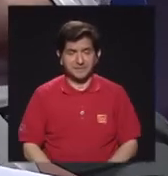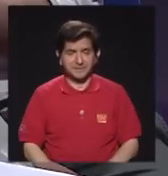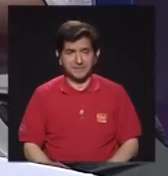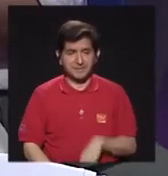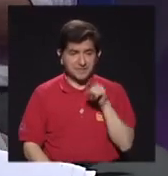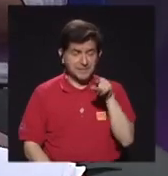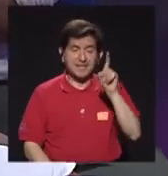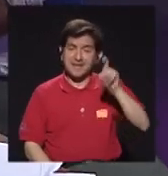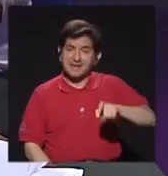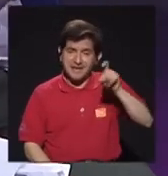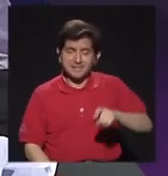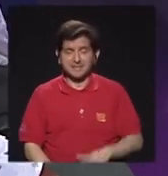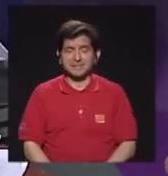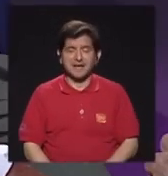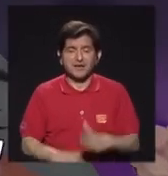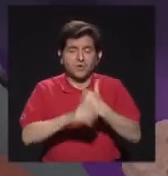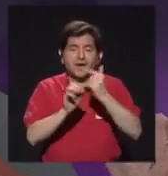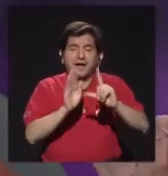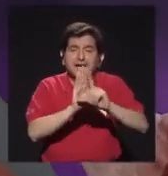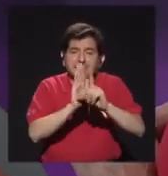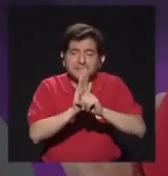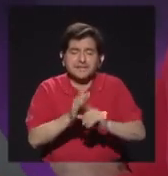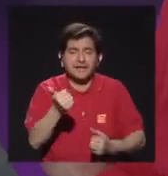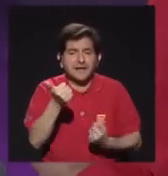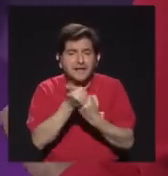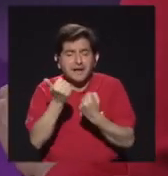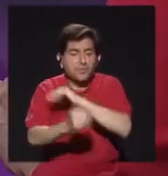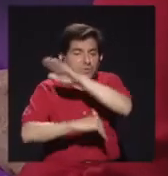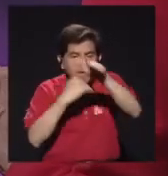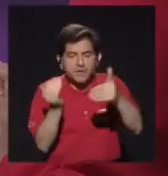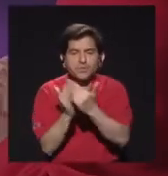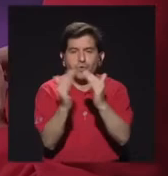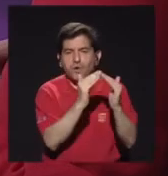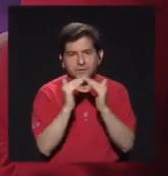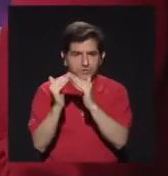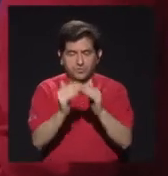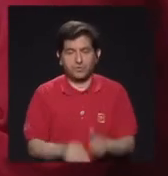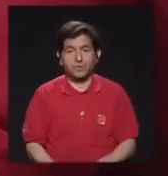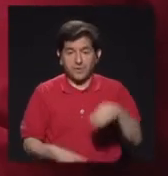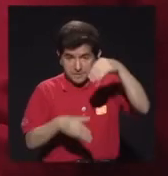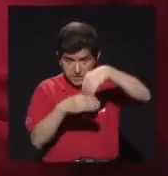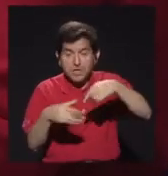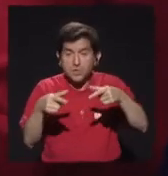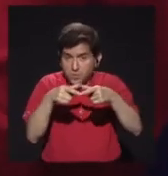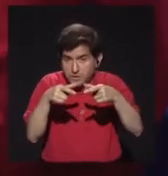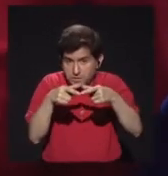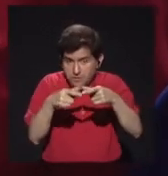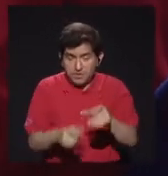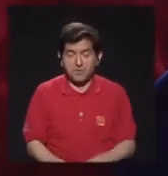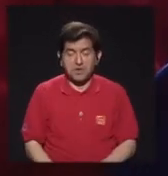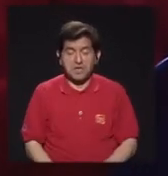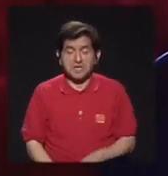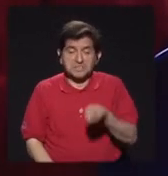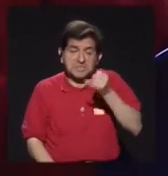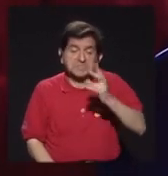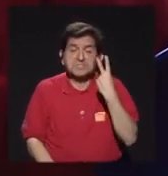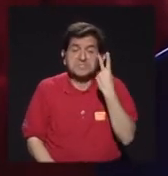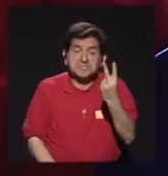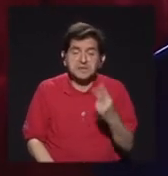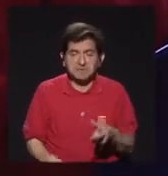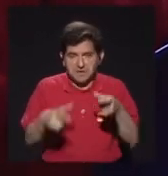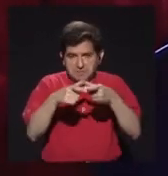deberían de legislar en favor de todas las poblaciones las minorías si es que se le quiere ver como minorías